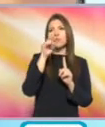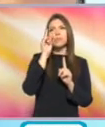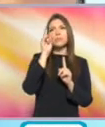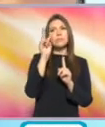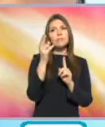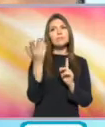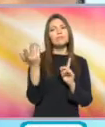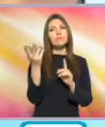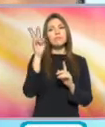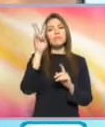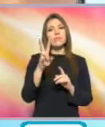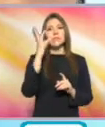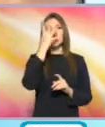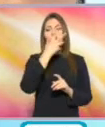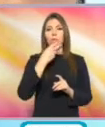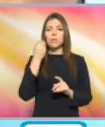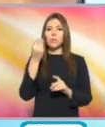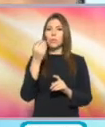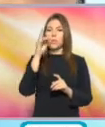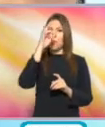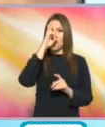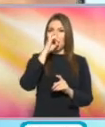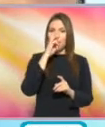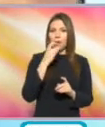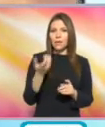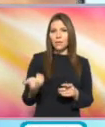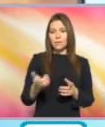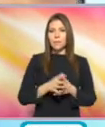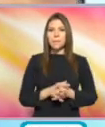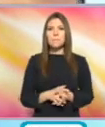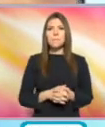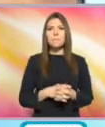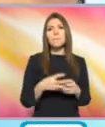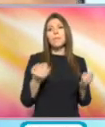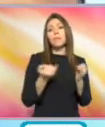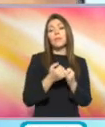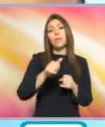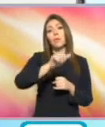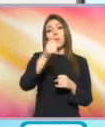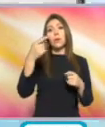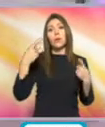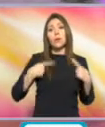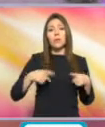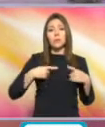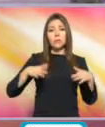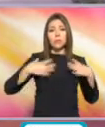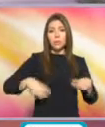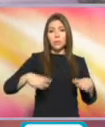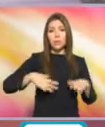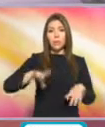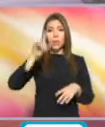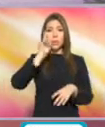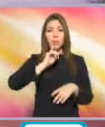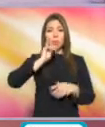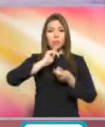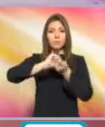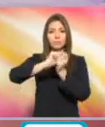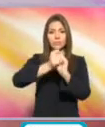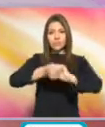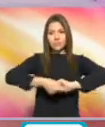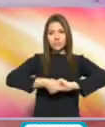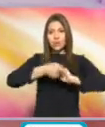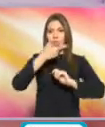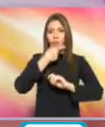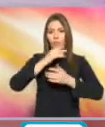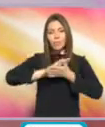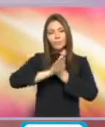qué guapa. Qué atractiva. Incluso también a lo mejor alguien que se vista de mujer, puedes decir, oye, se ve súper bien y lo